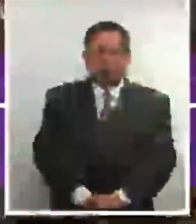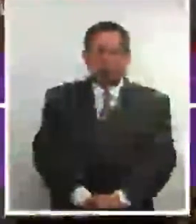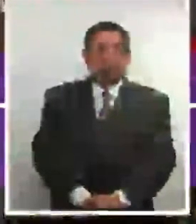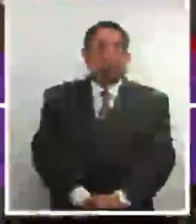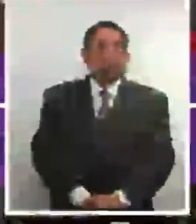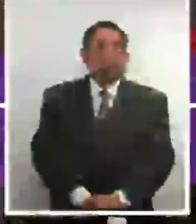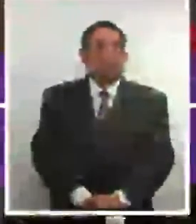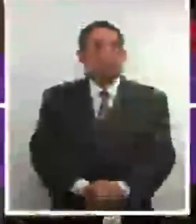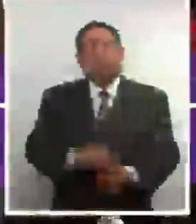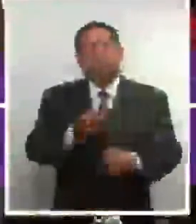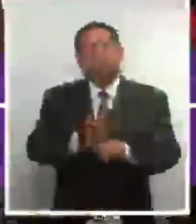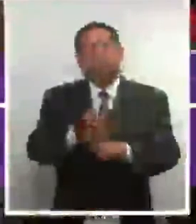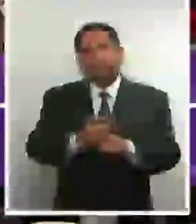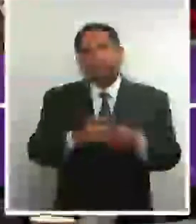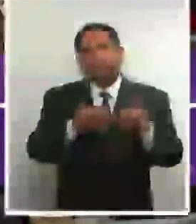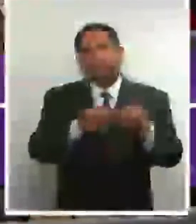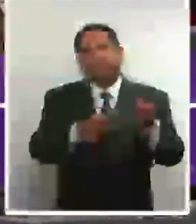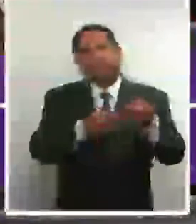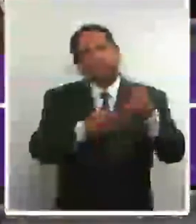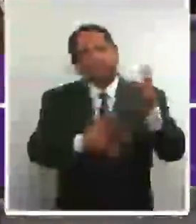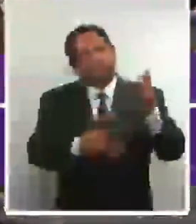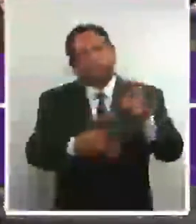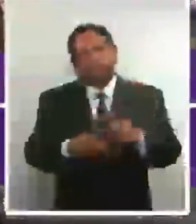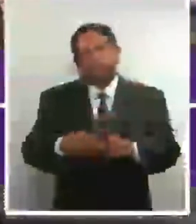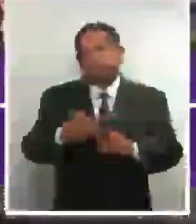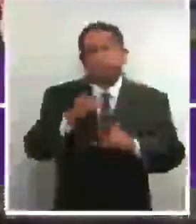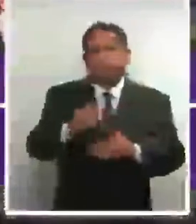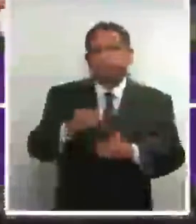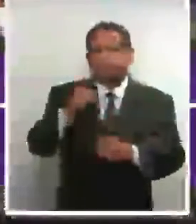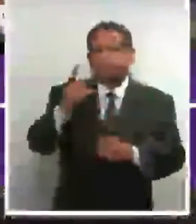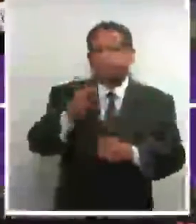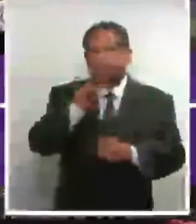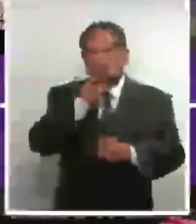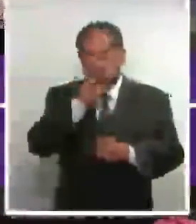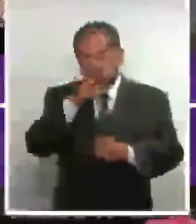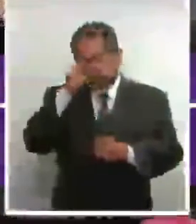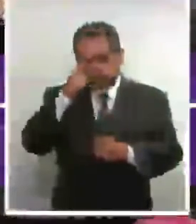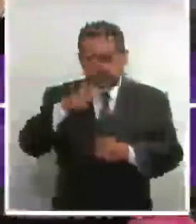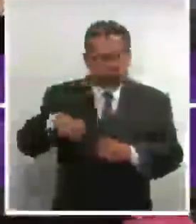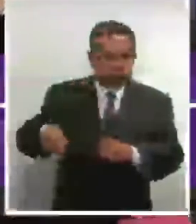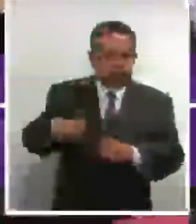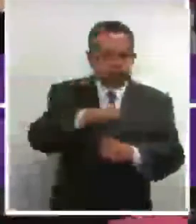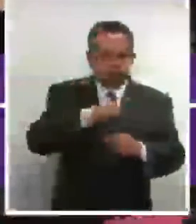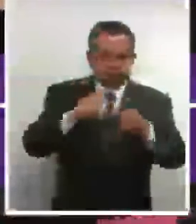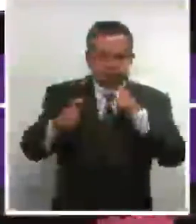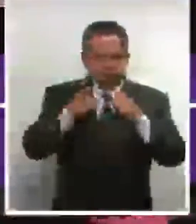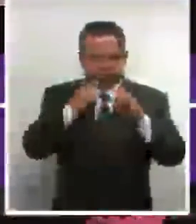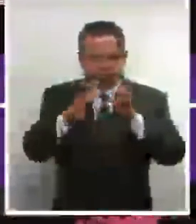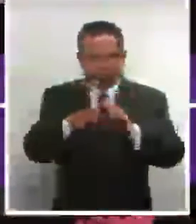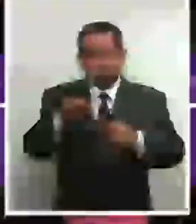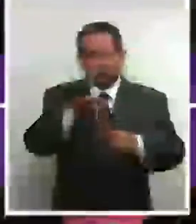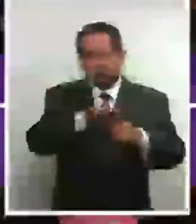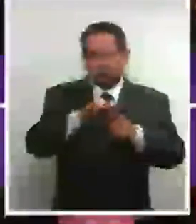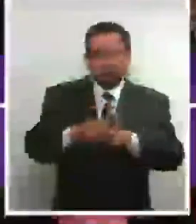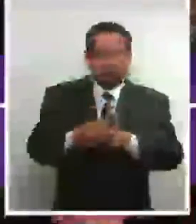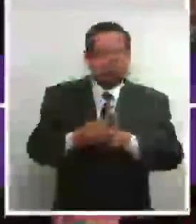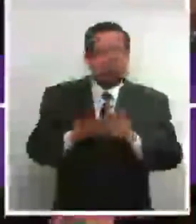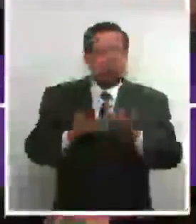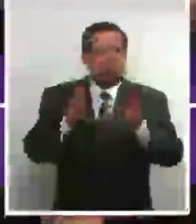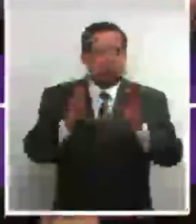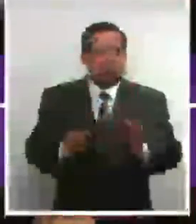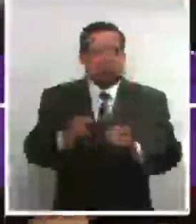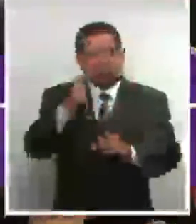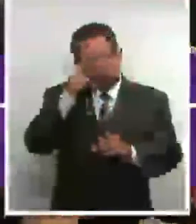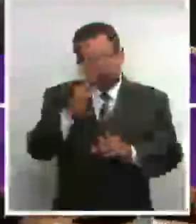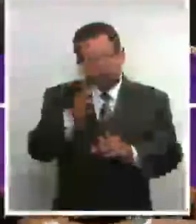Bueno, pues en estos momentos se abre el tablero electrónico hasta por 1 minuto para que los legisladores emitan su voto correspondiente